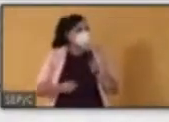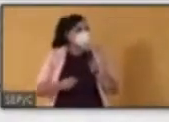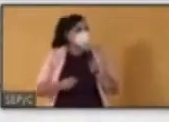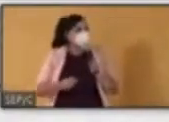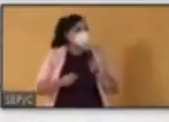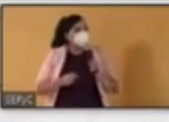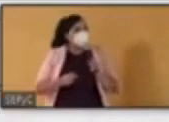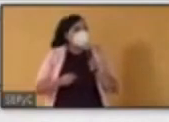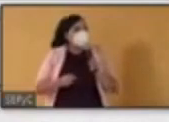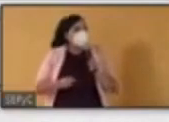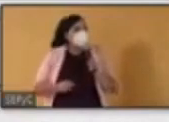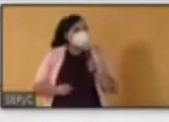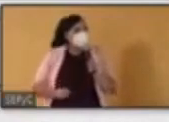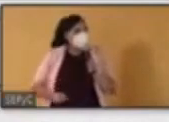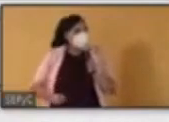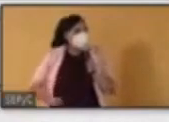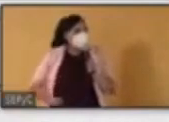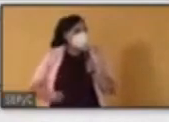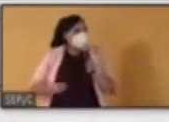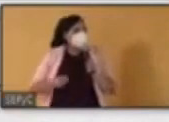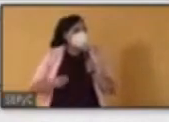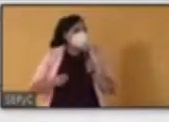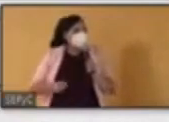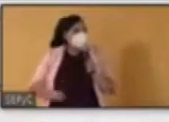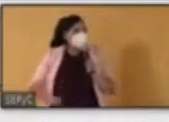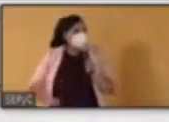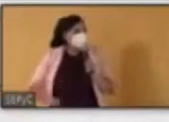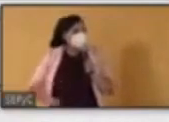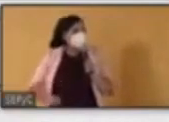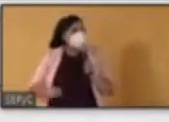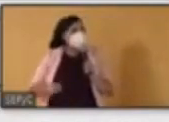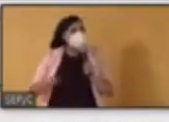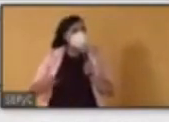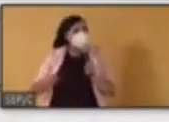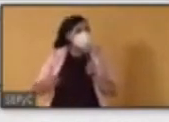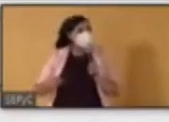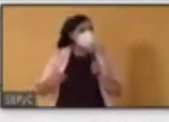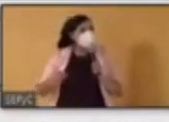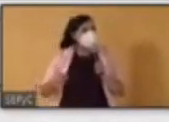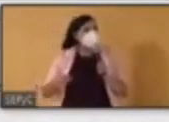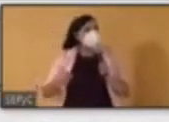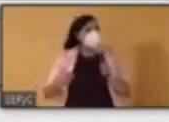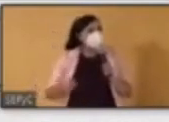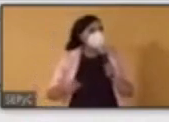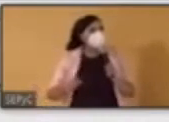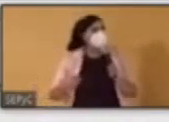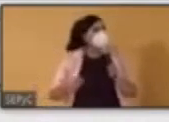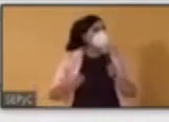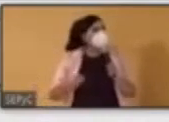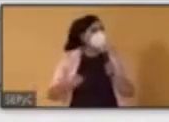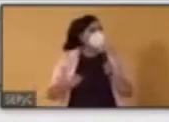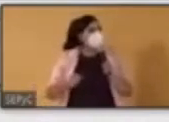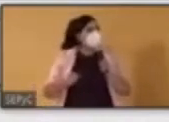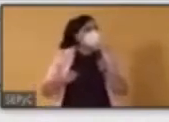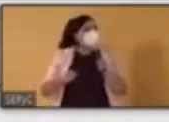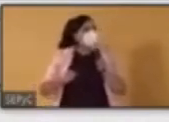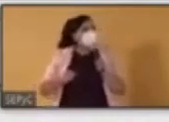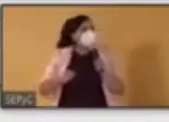rojo porque no tiene precargada información. Conforme vayamos generando los registros uno a